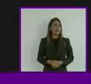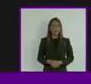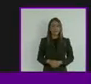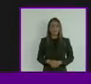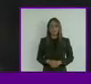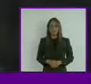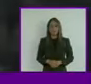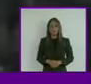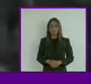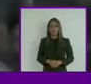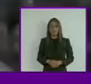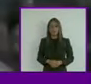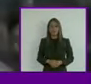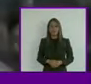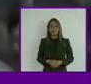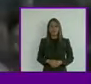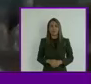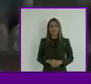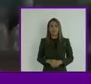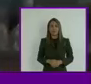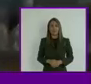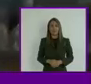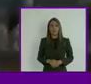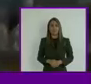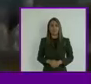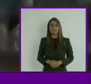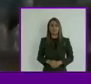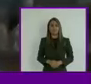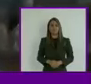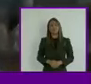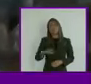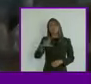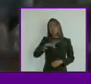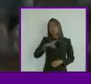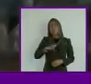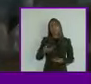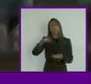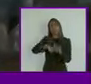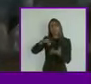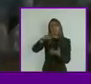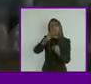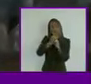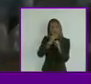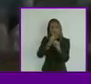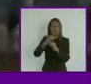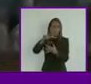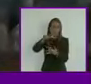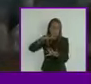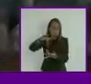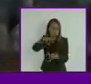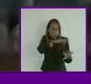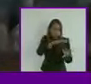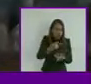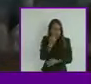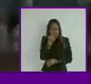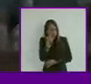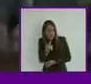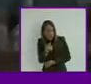Con base a algunas situaciones, en especial en redes sociales, una de las causas que se ha visto